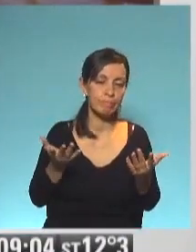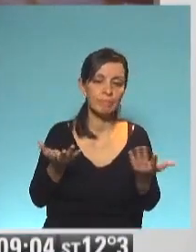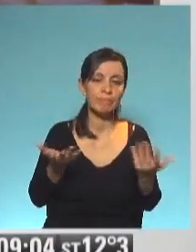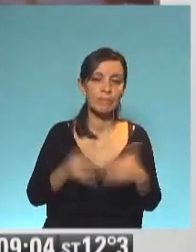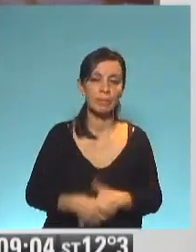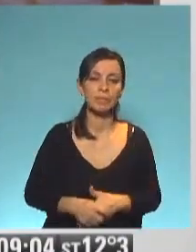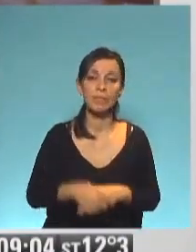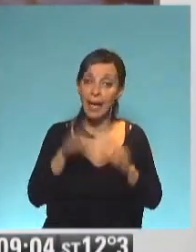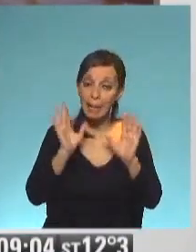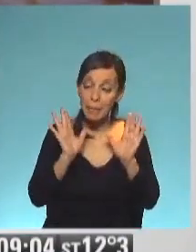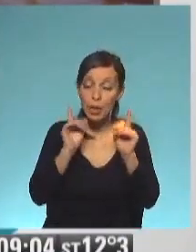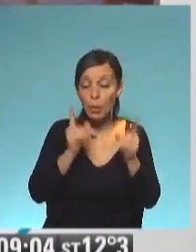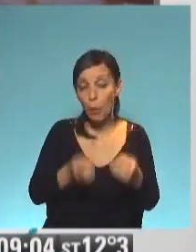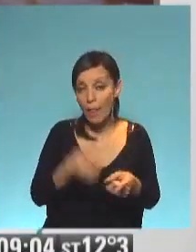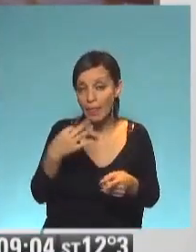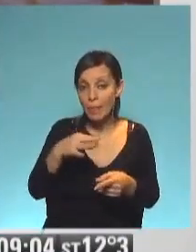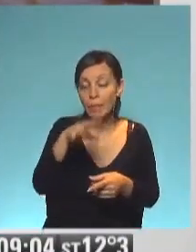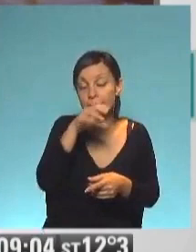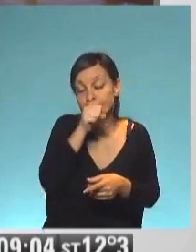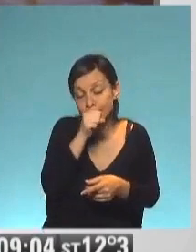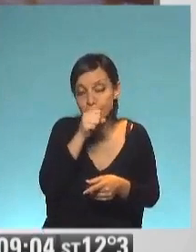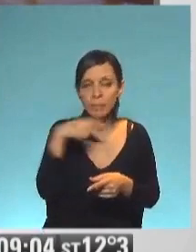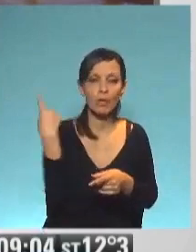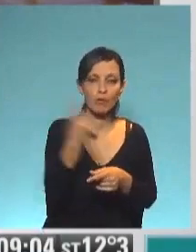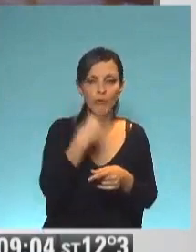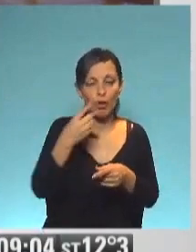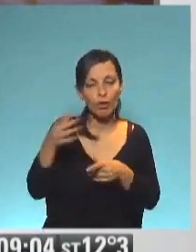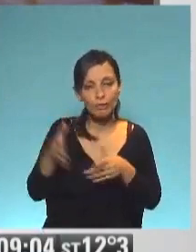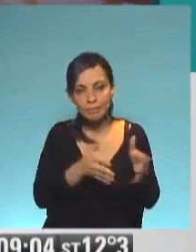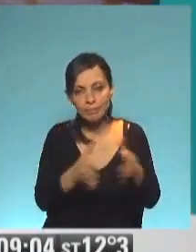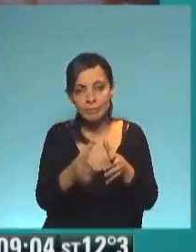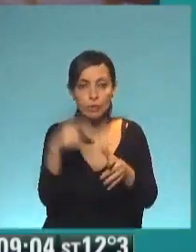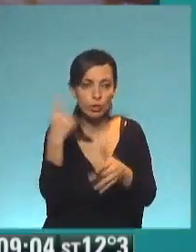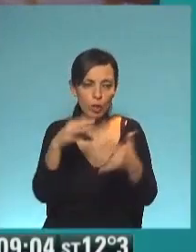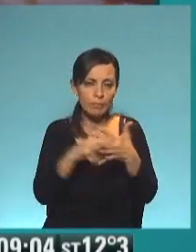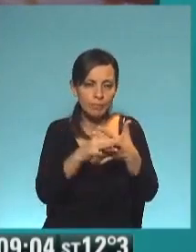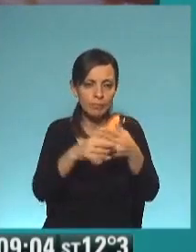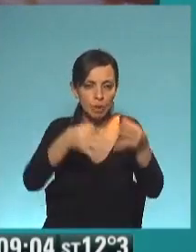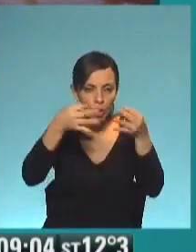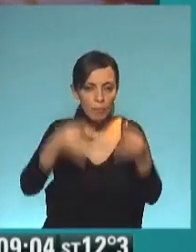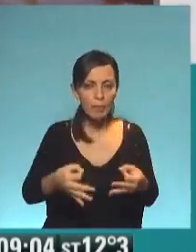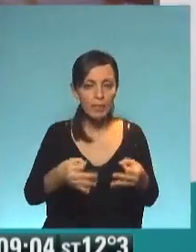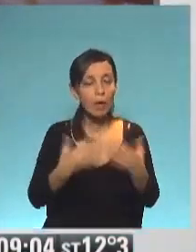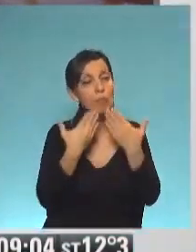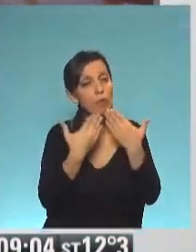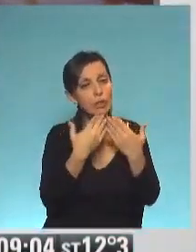este. El camino es este y que estamos todos comprometidos. Muy bien, Alexis, Karina,